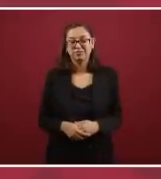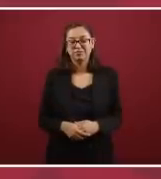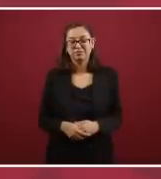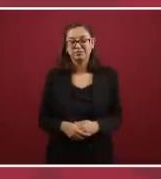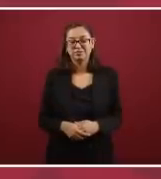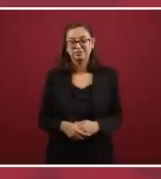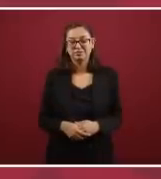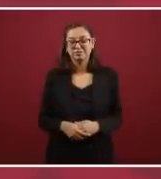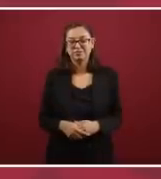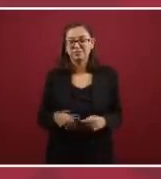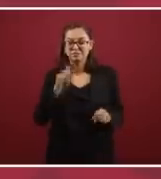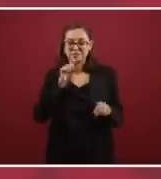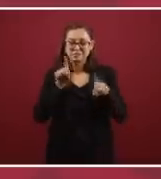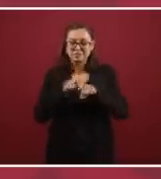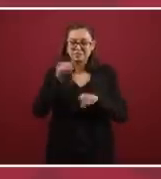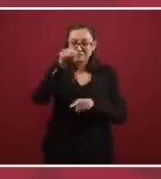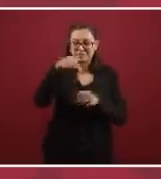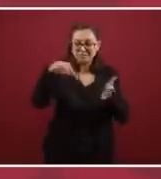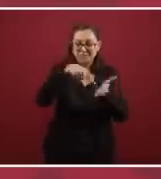Ensenada